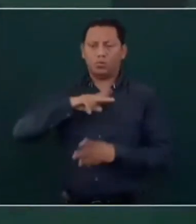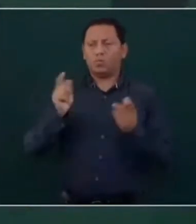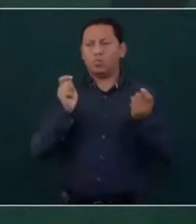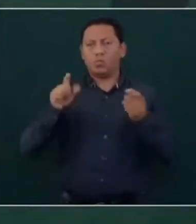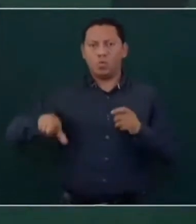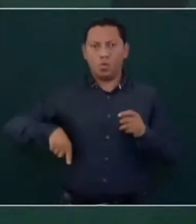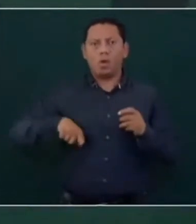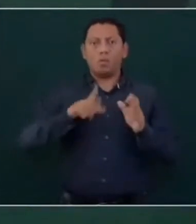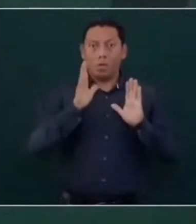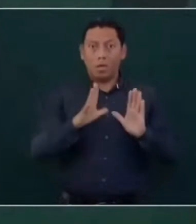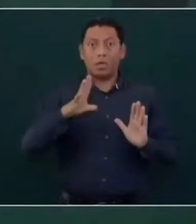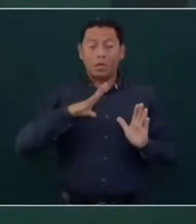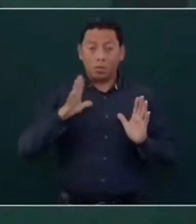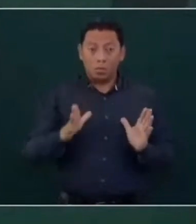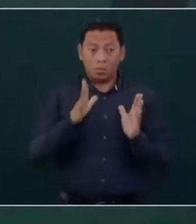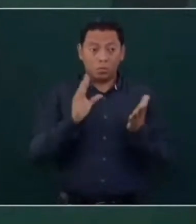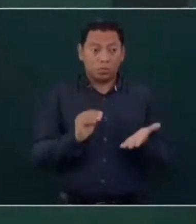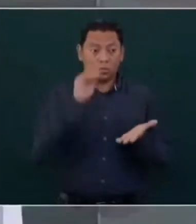impulsar,